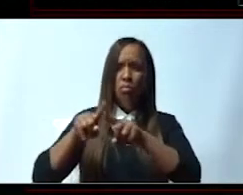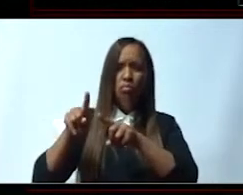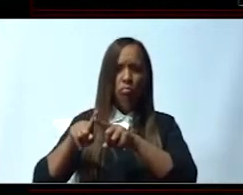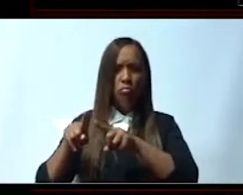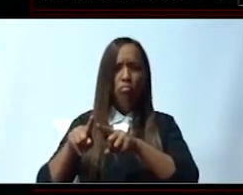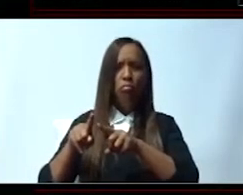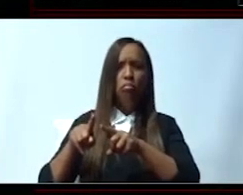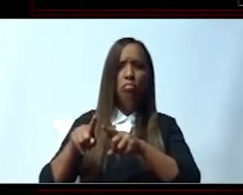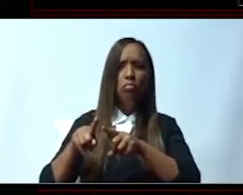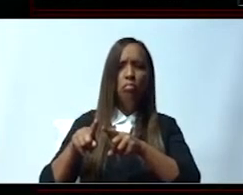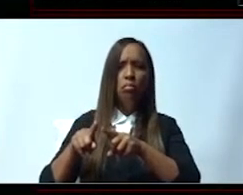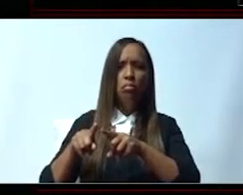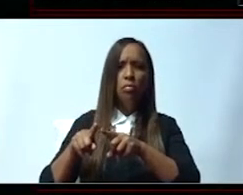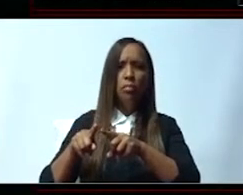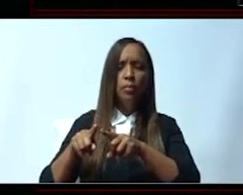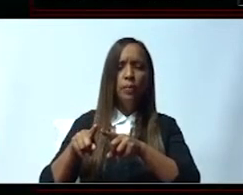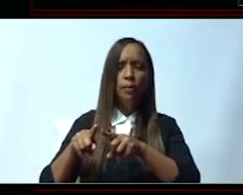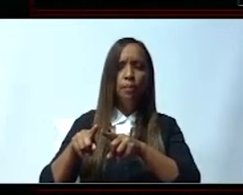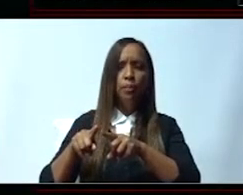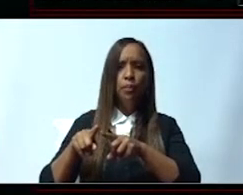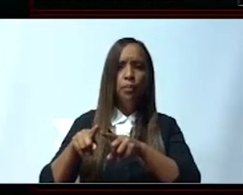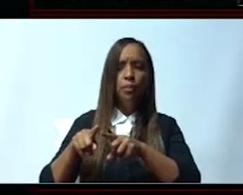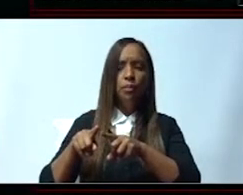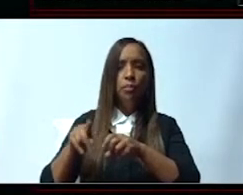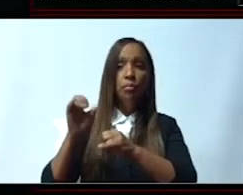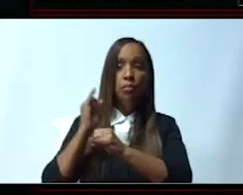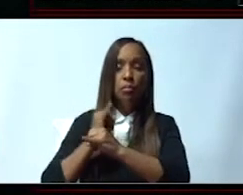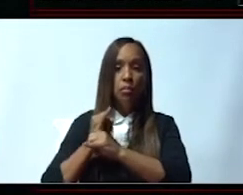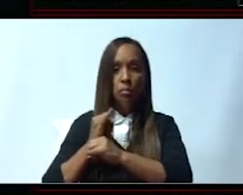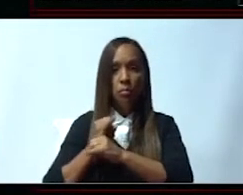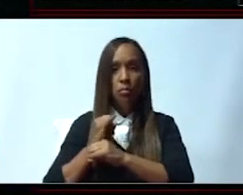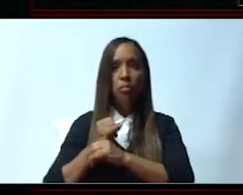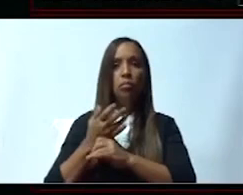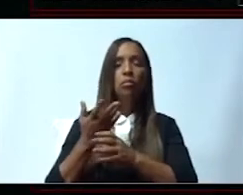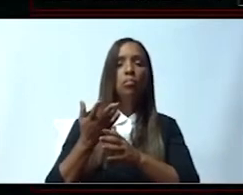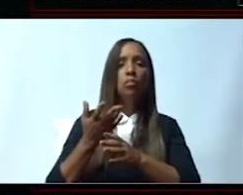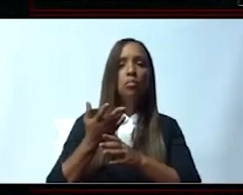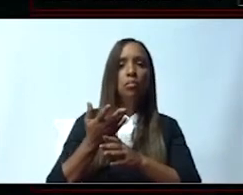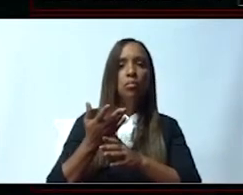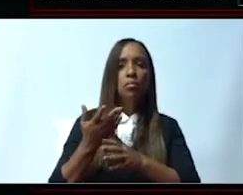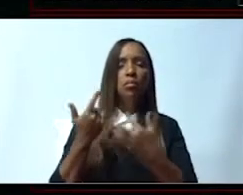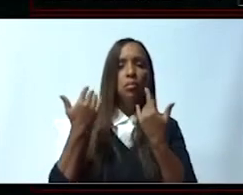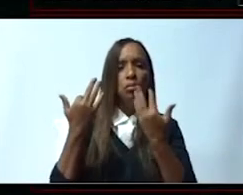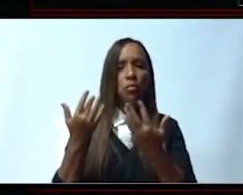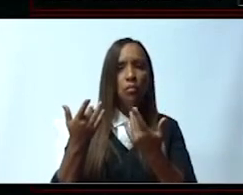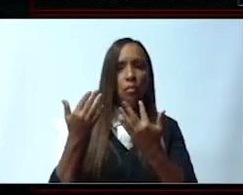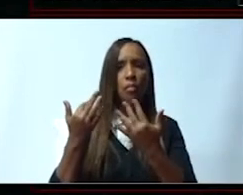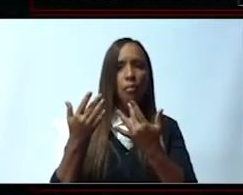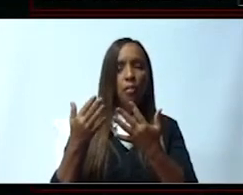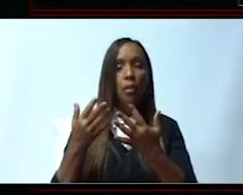ley. Estamos votando, ¿sí o no? Por eso quiero ver si podemos conocerlo.